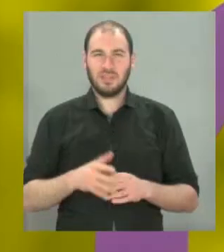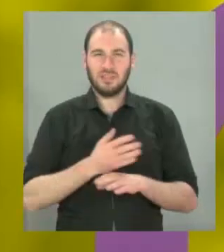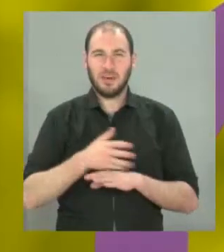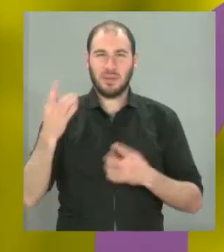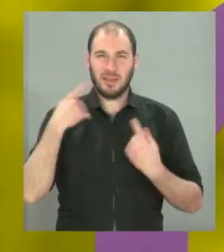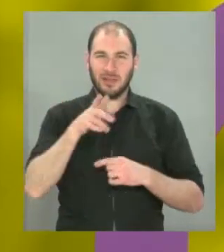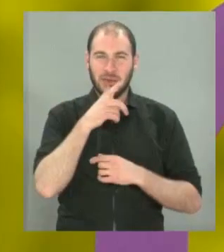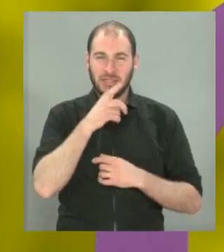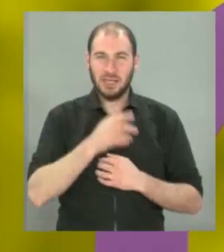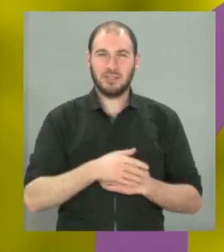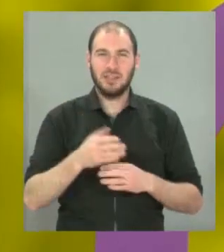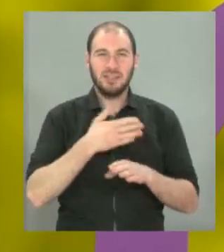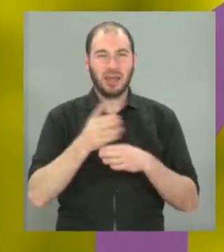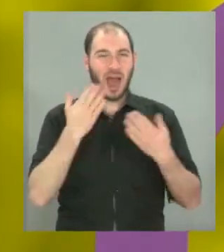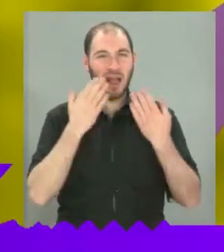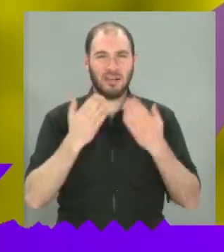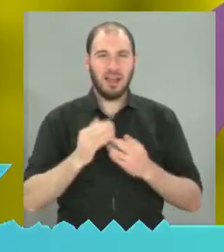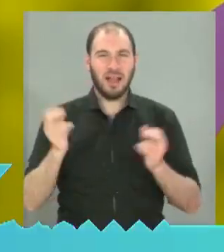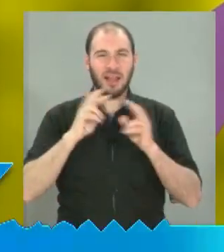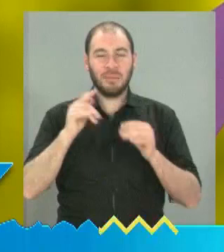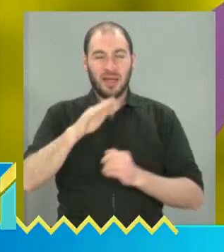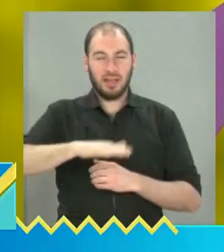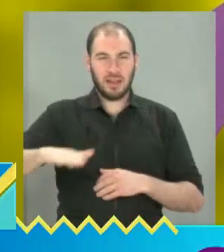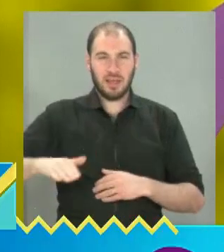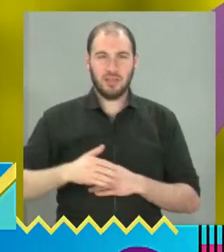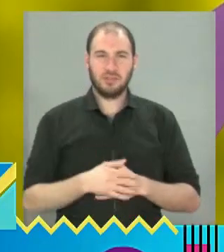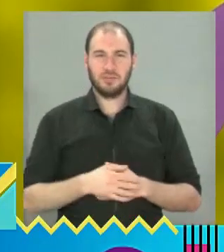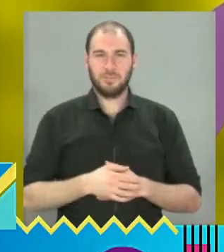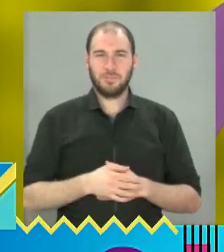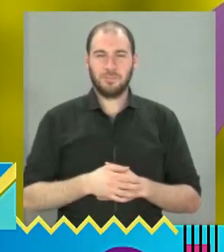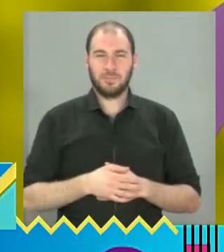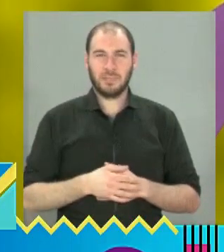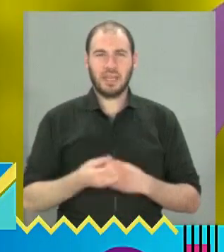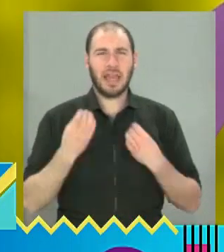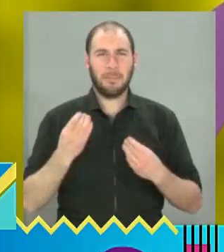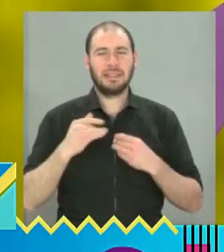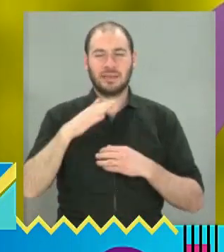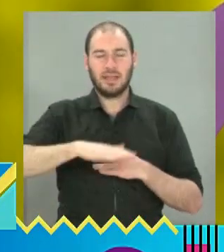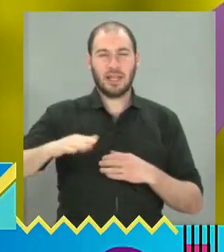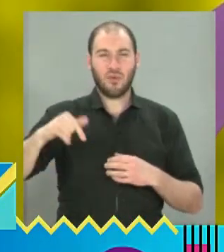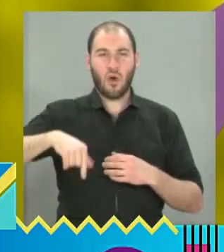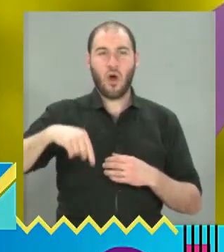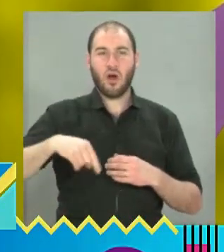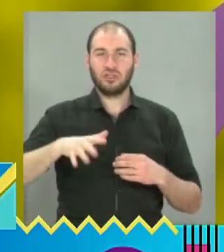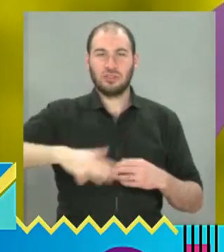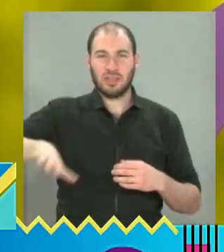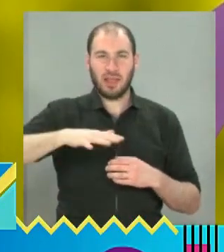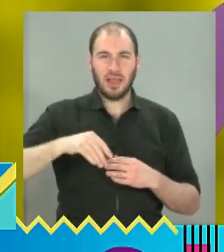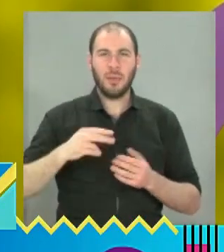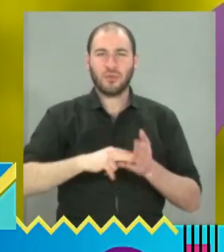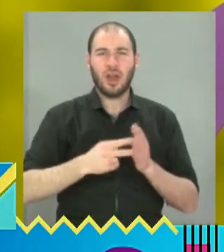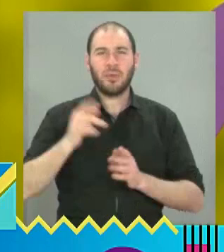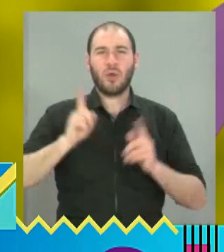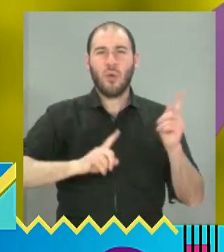Continuamos en Distintos Parecidos, seguimos hablando de la infancia, de qué pasa con la infancia hoy en nuestra sociedad, qué